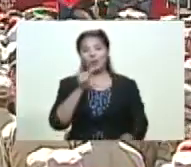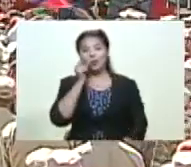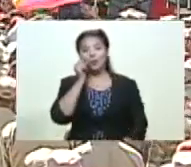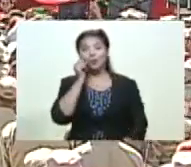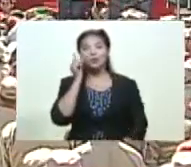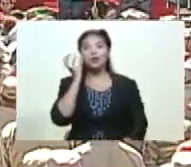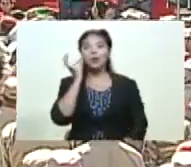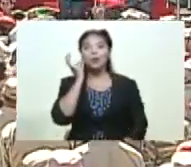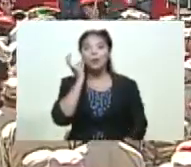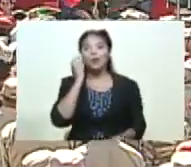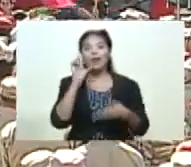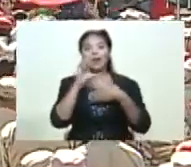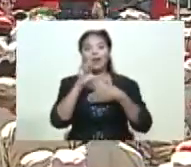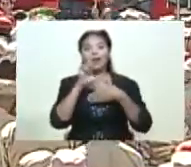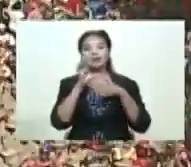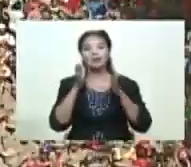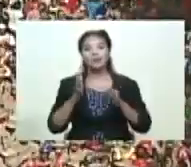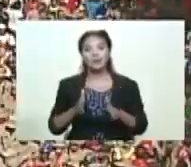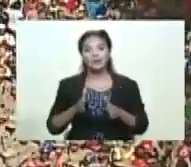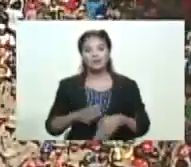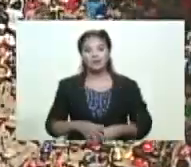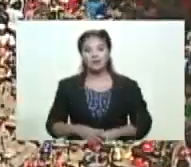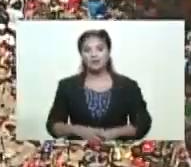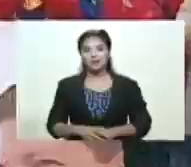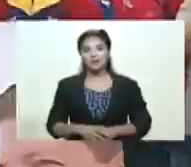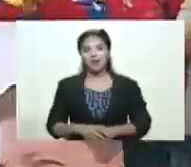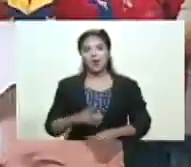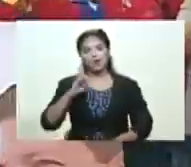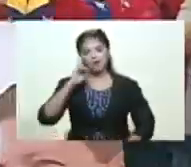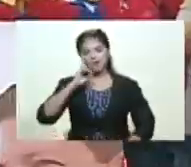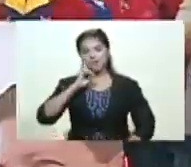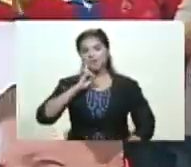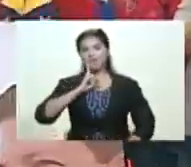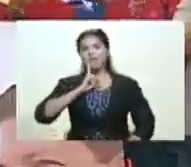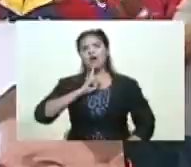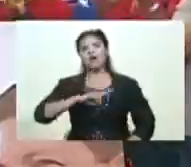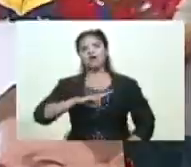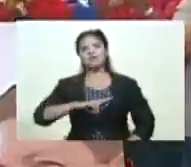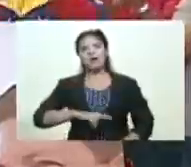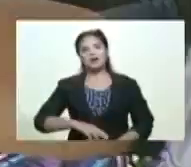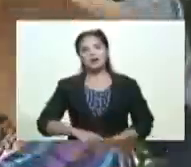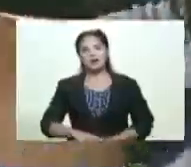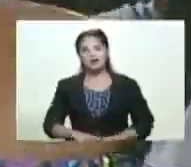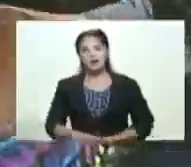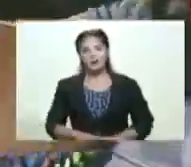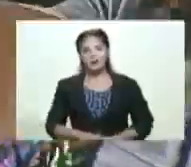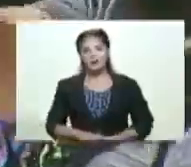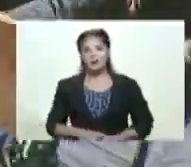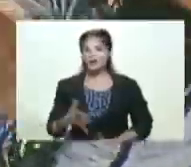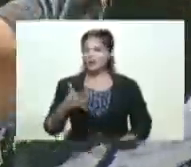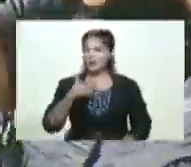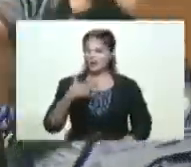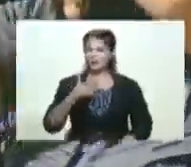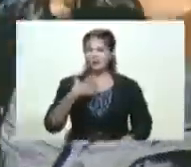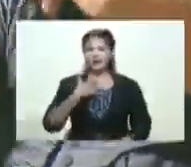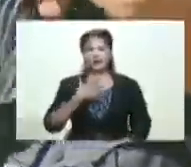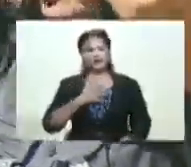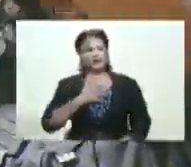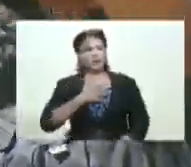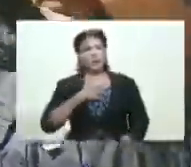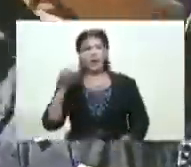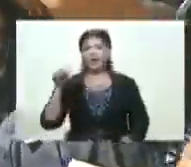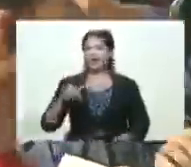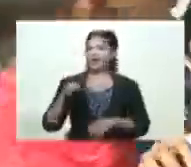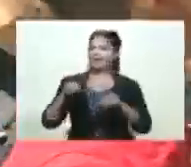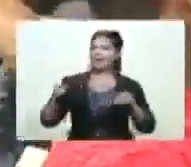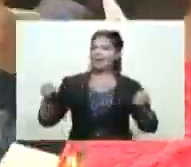venezolanas, latinoamericanos y latinoamericanas, bolivarianos y bolivarianas, como nos sentimos en esta tierra